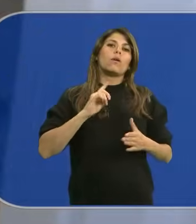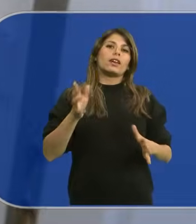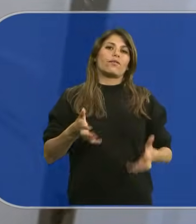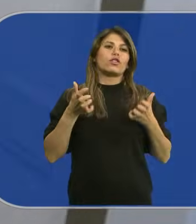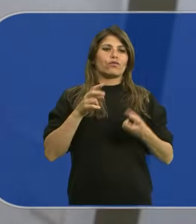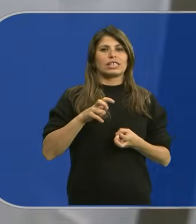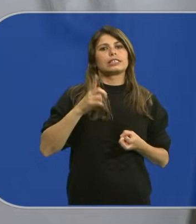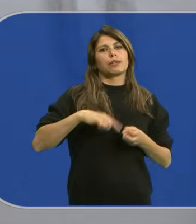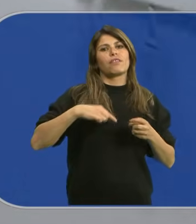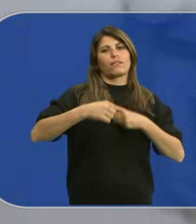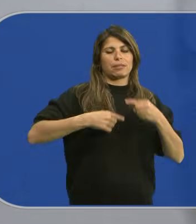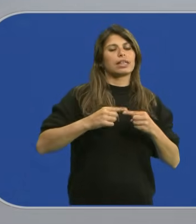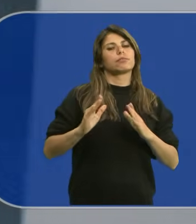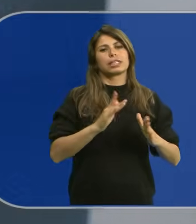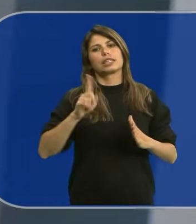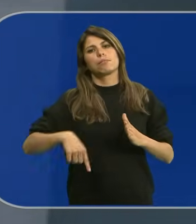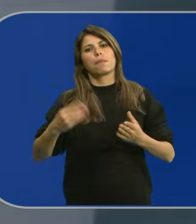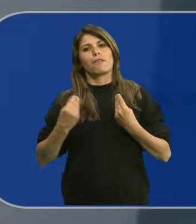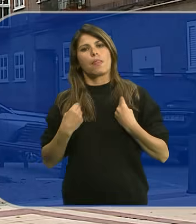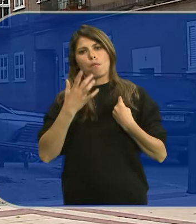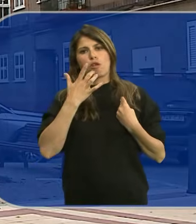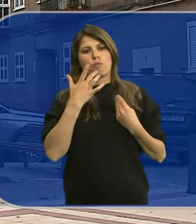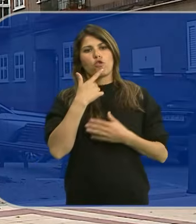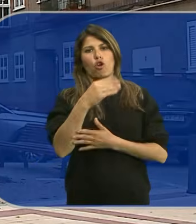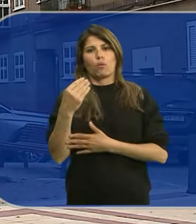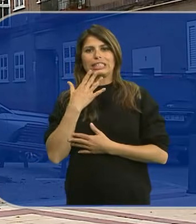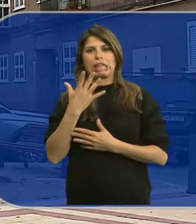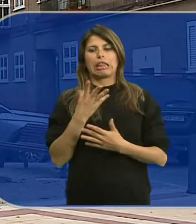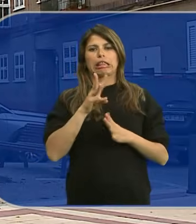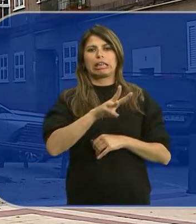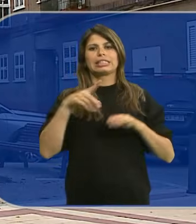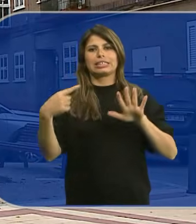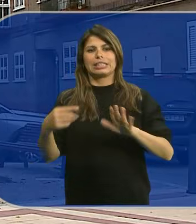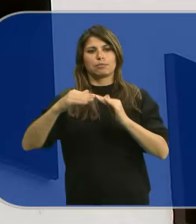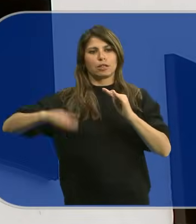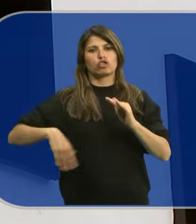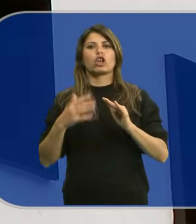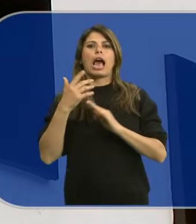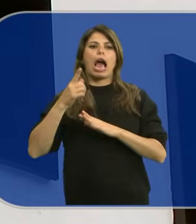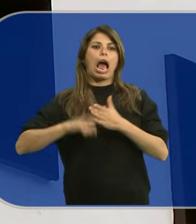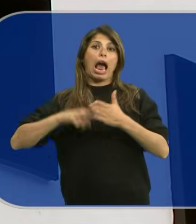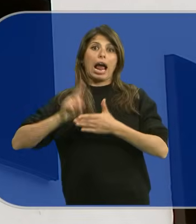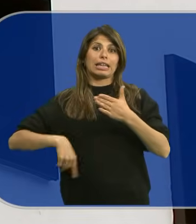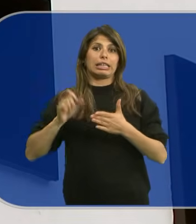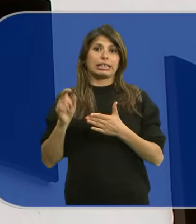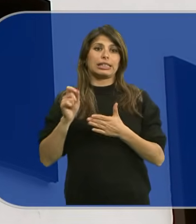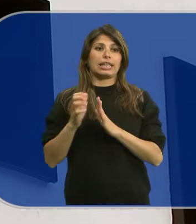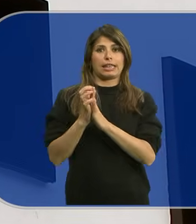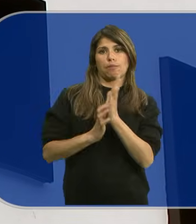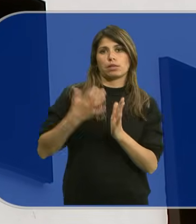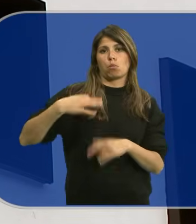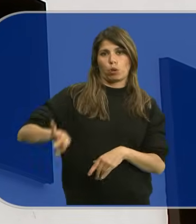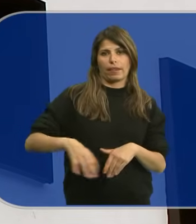familiar, también en el de la vivienda. Por ejemplo, los jóvenes menores de 36 años pueden desgravarse el alquiler de sus hogares habituales.